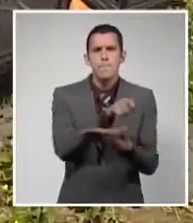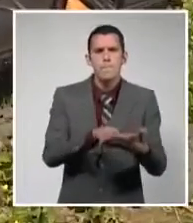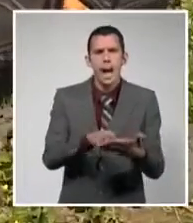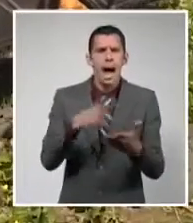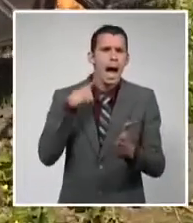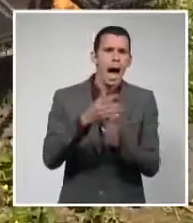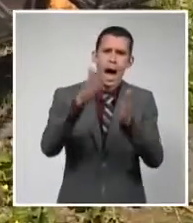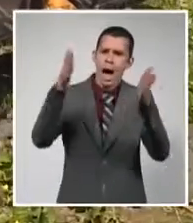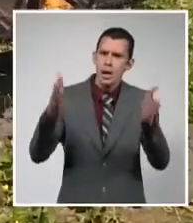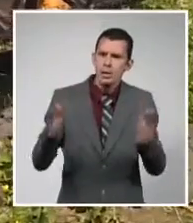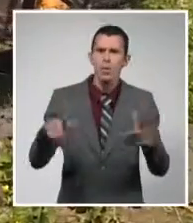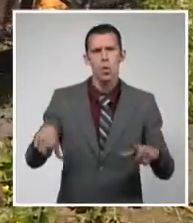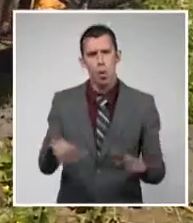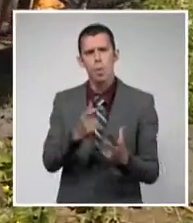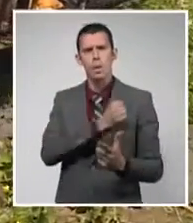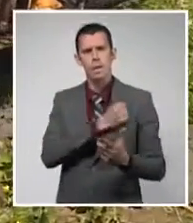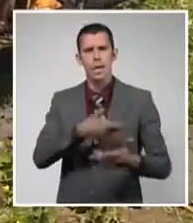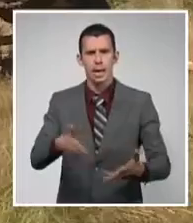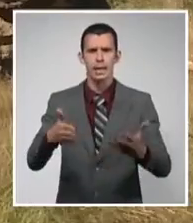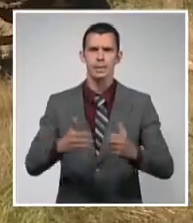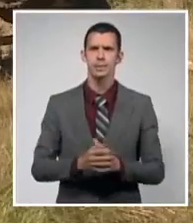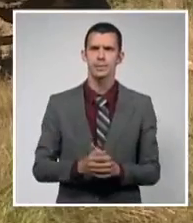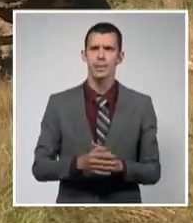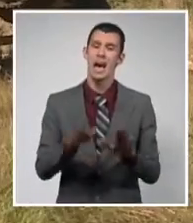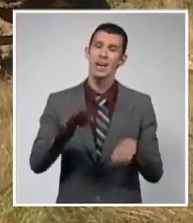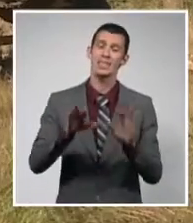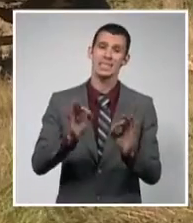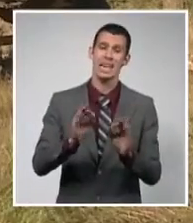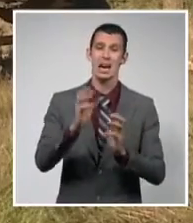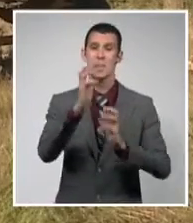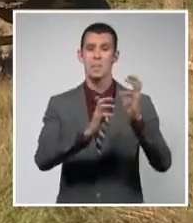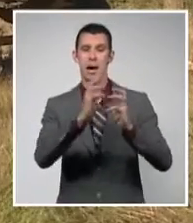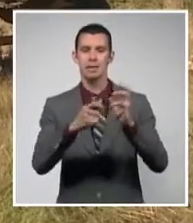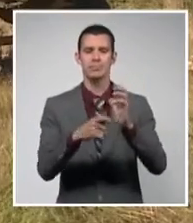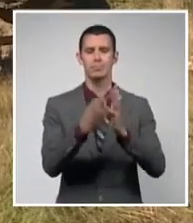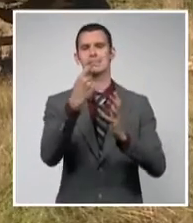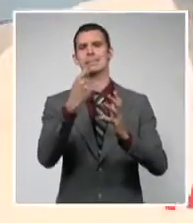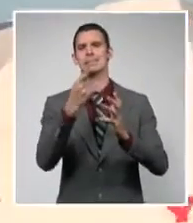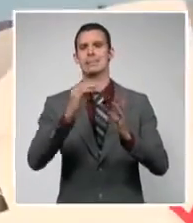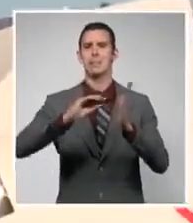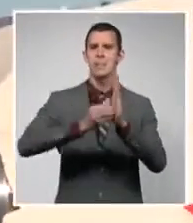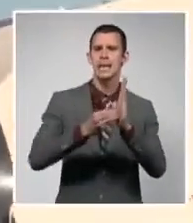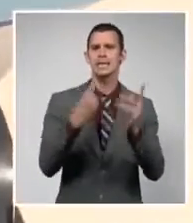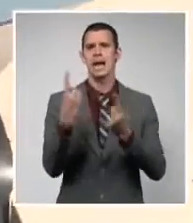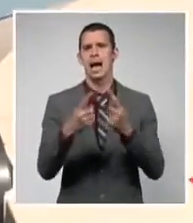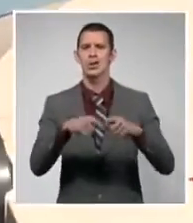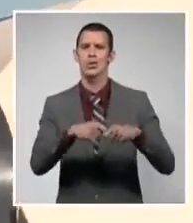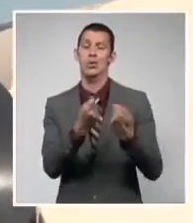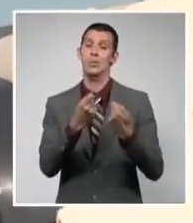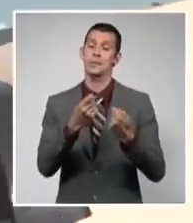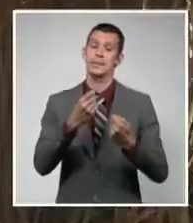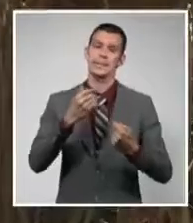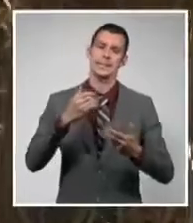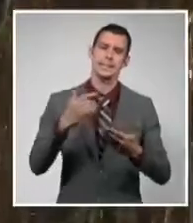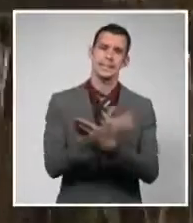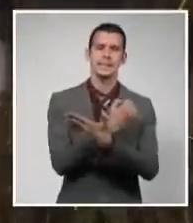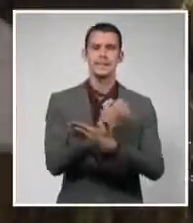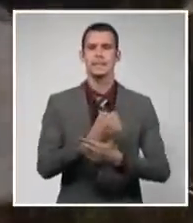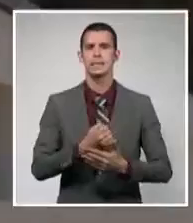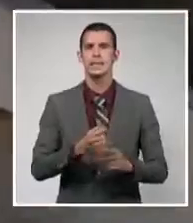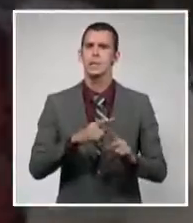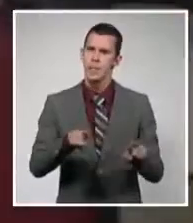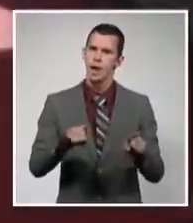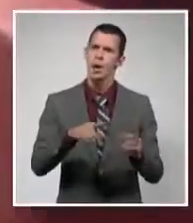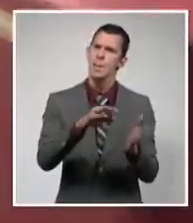La humedad de los suelos y las roturas imprevistas inciden de manera desfavorable. Los productores del cereal cuentan con